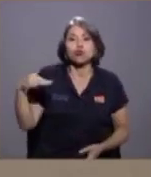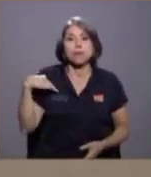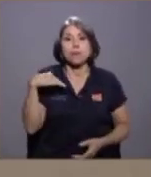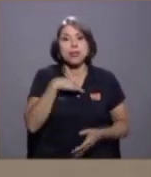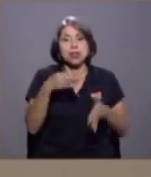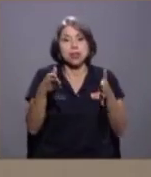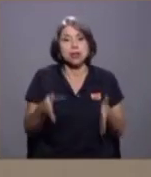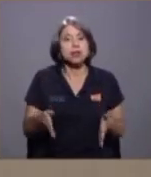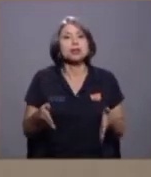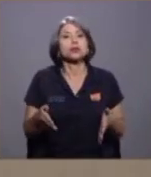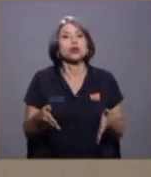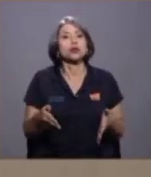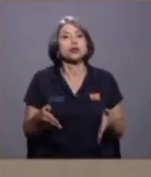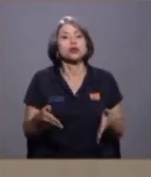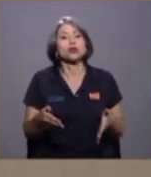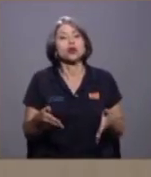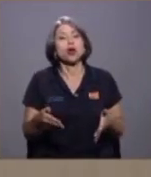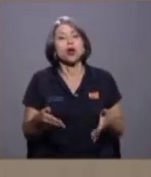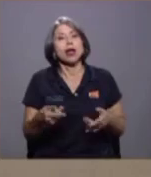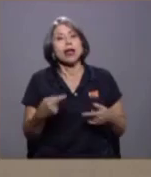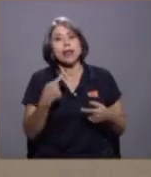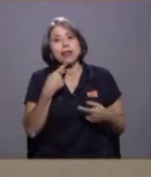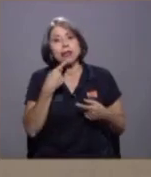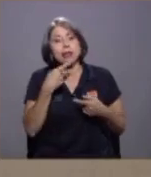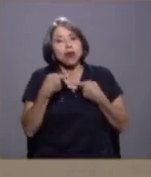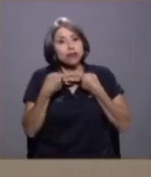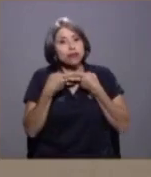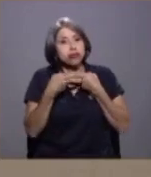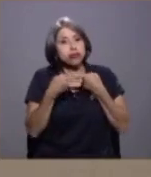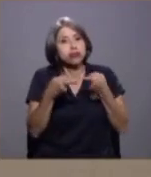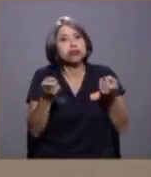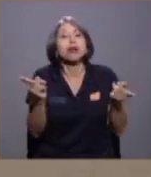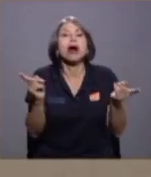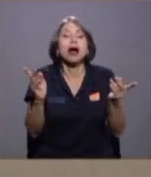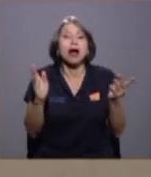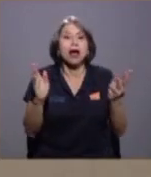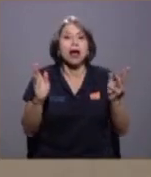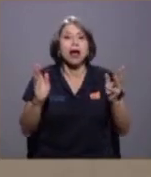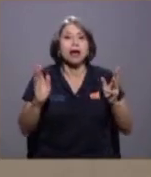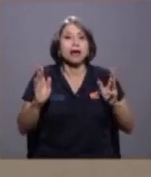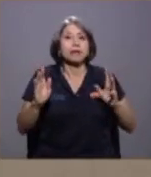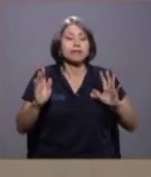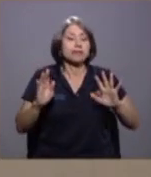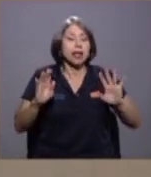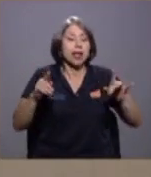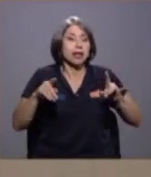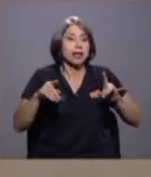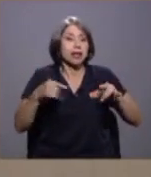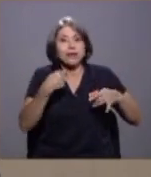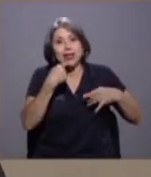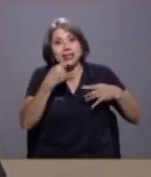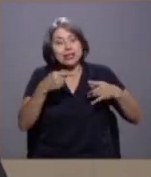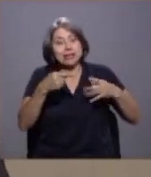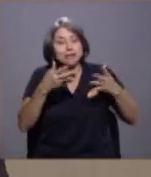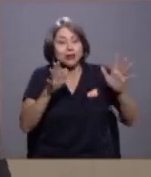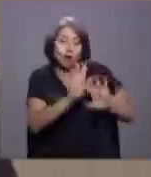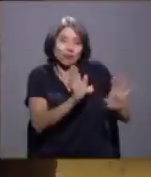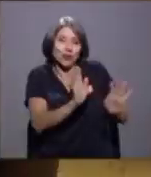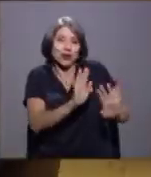se proclamen en el redondel de... Bueno, no, ya hablemos de la